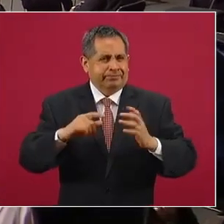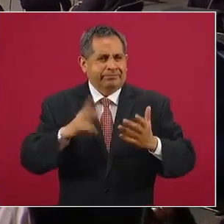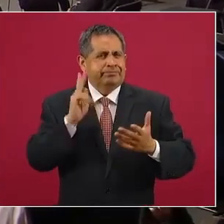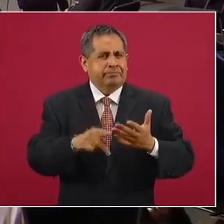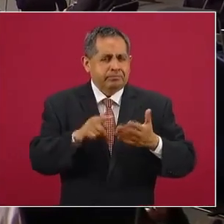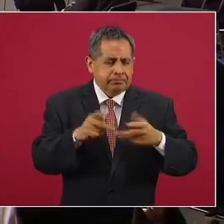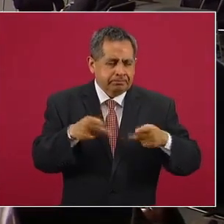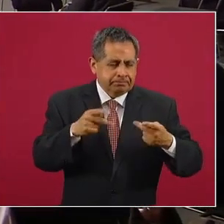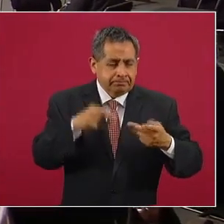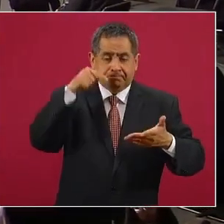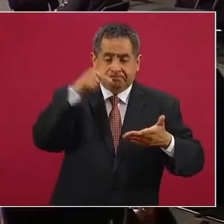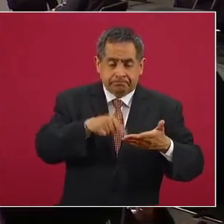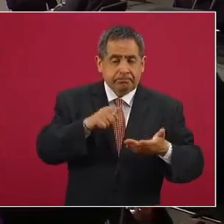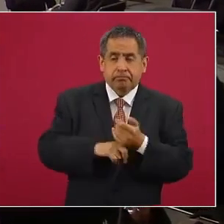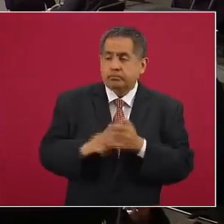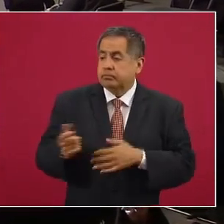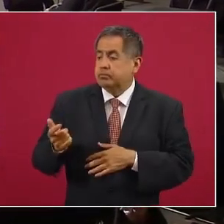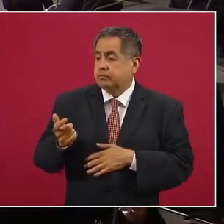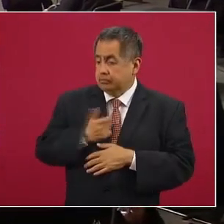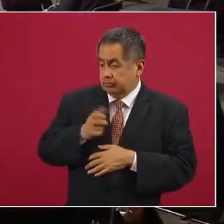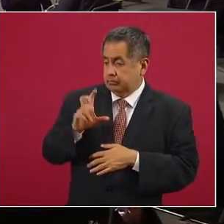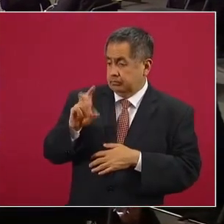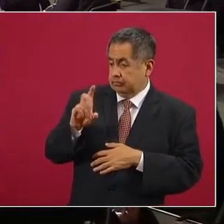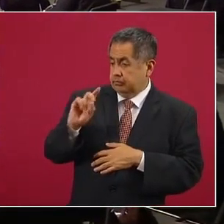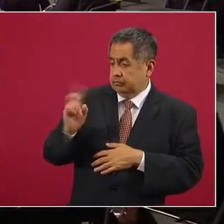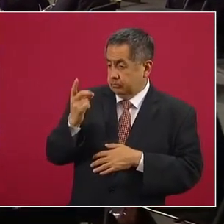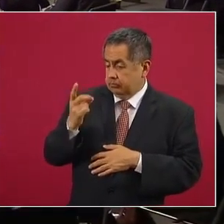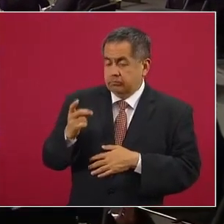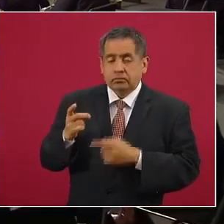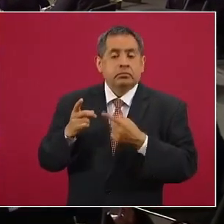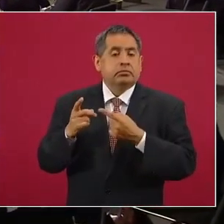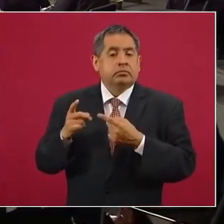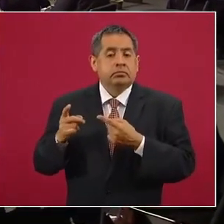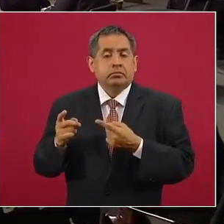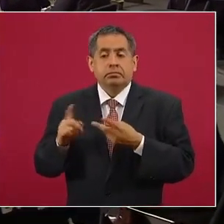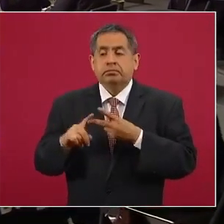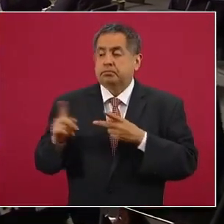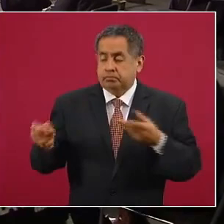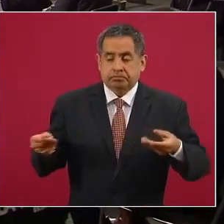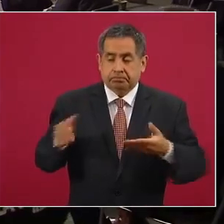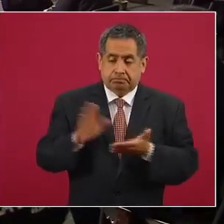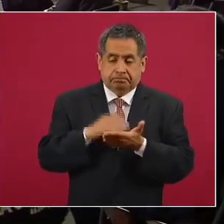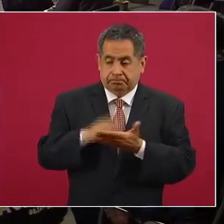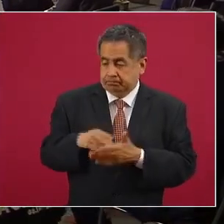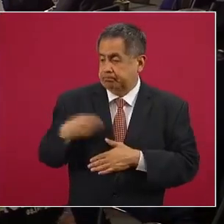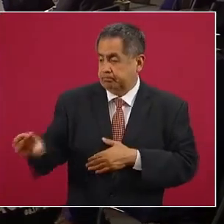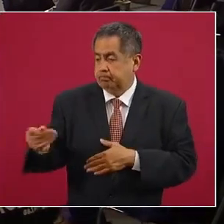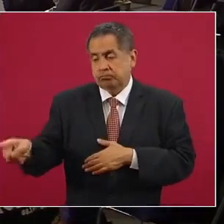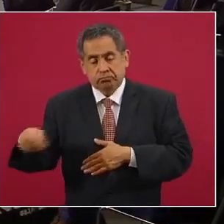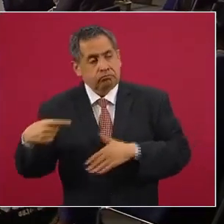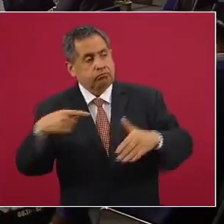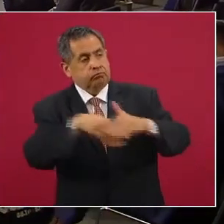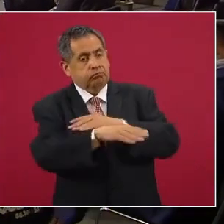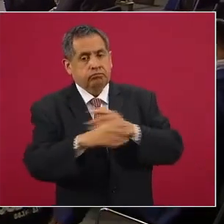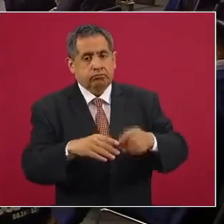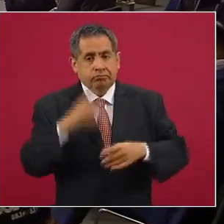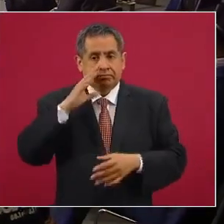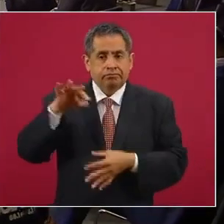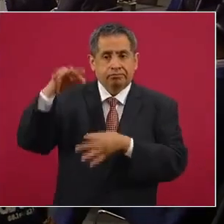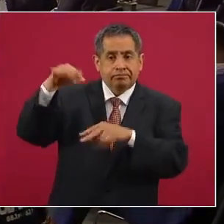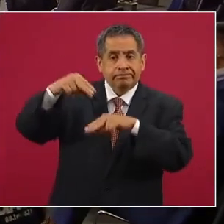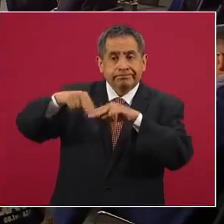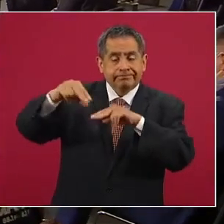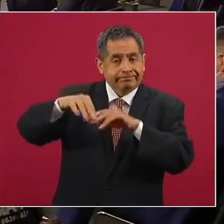los $30 por el documento que entregará gente del consulado. Aquí tengo en mi poder el ticket